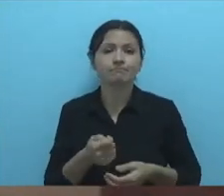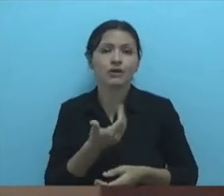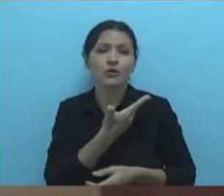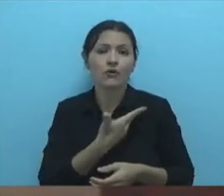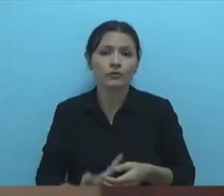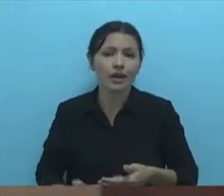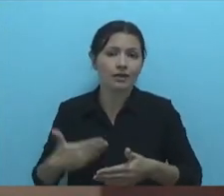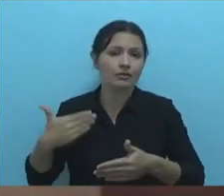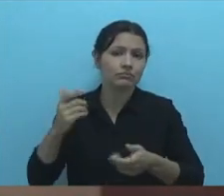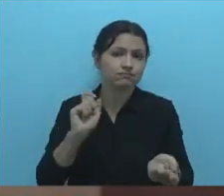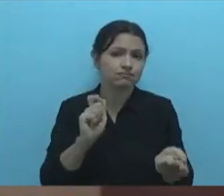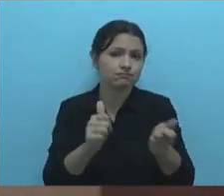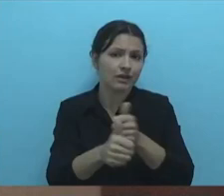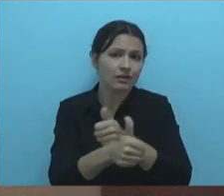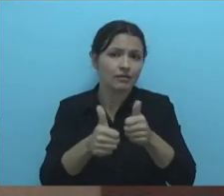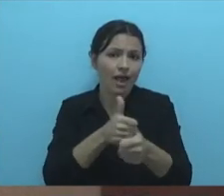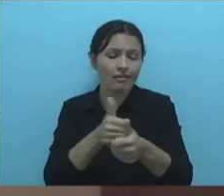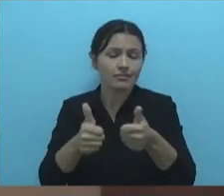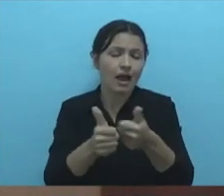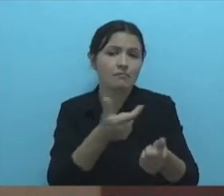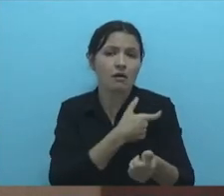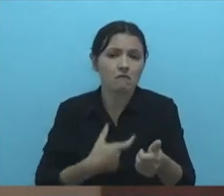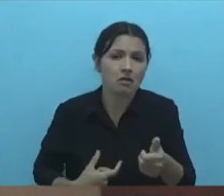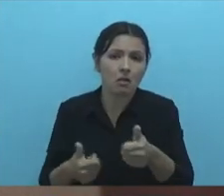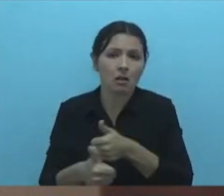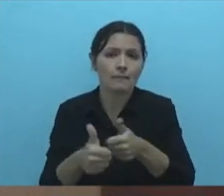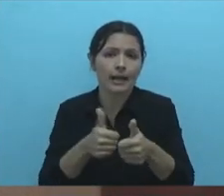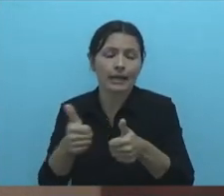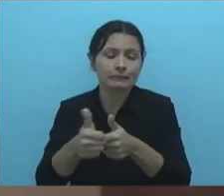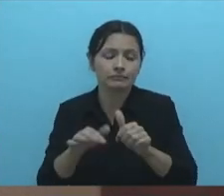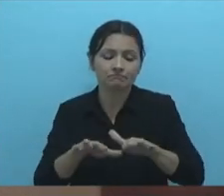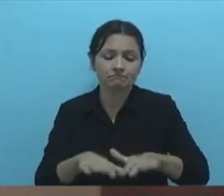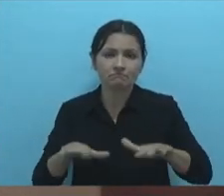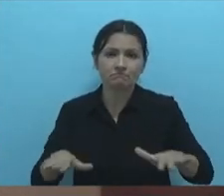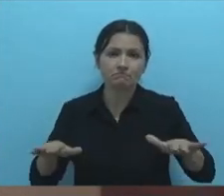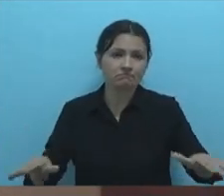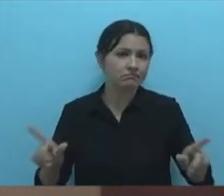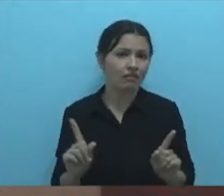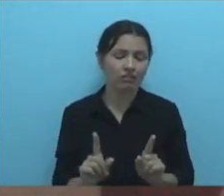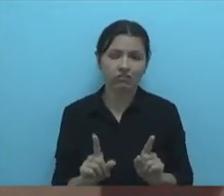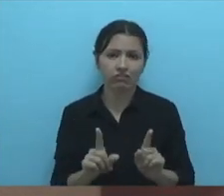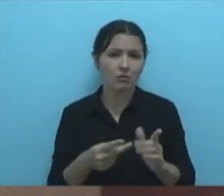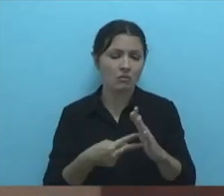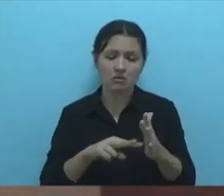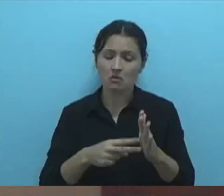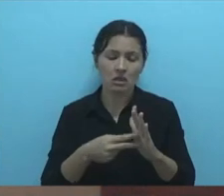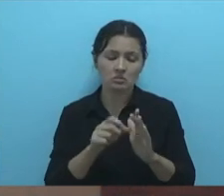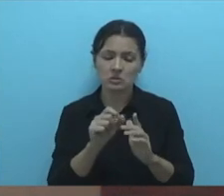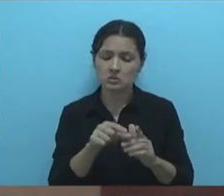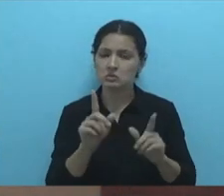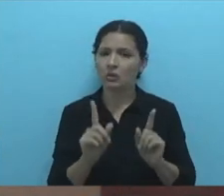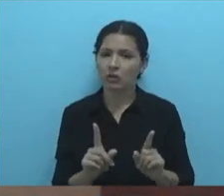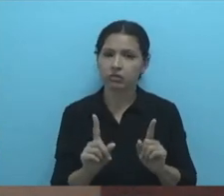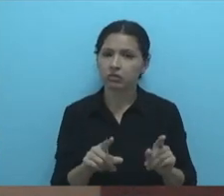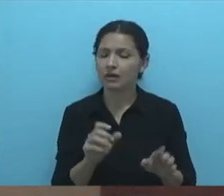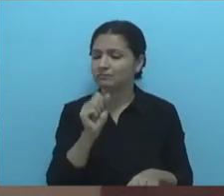provinciales en la provincia de Santa Fe y las infancias están muy lejos de ser una una prioridad y una